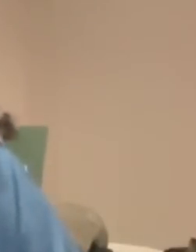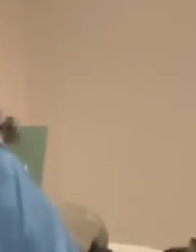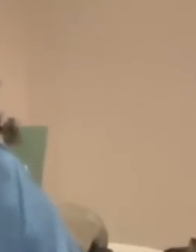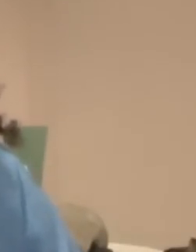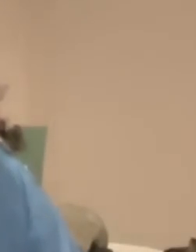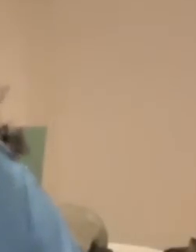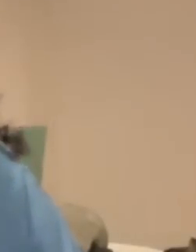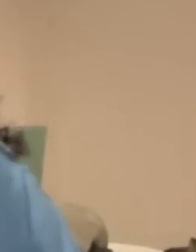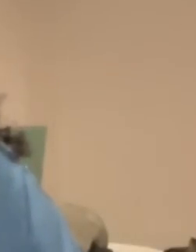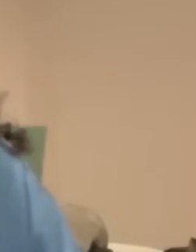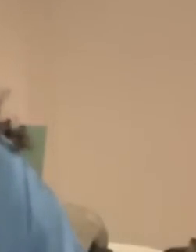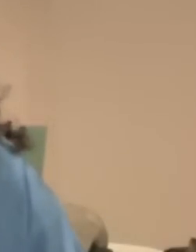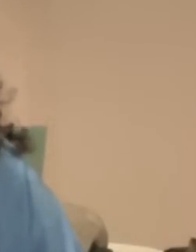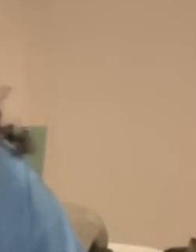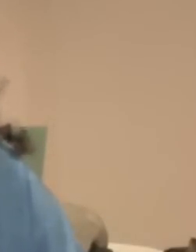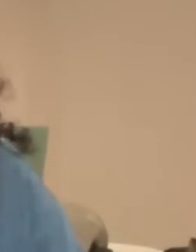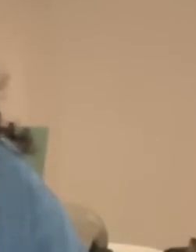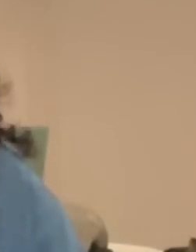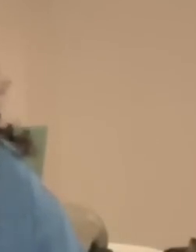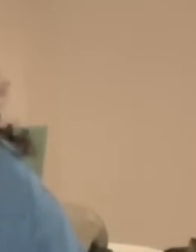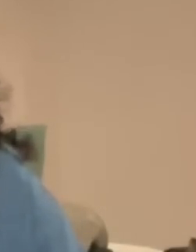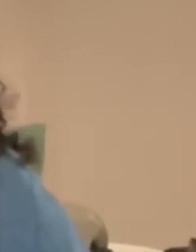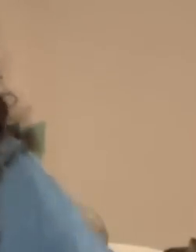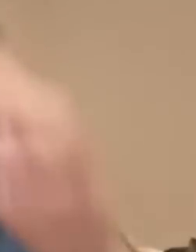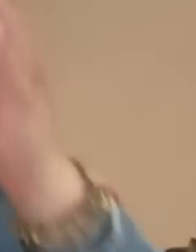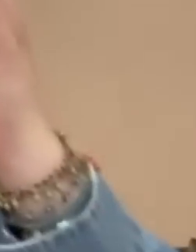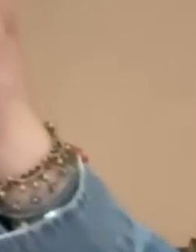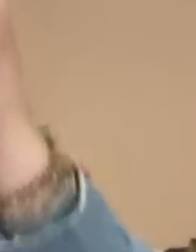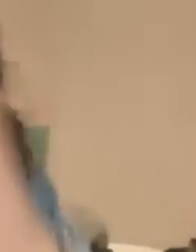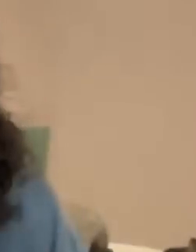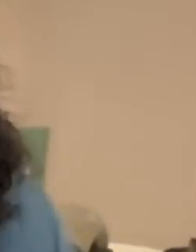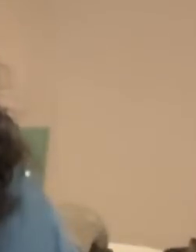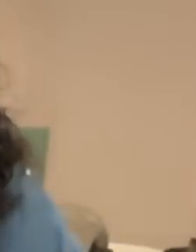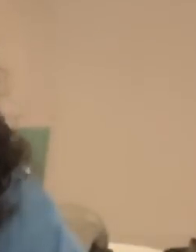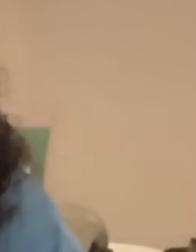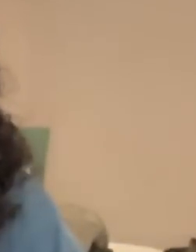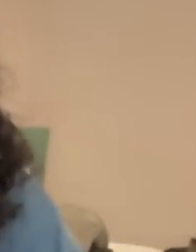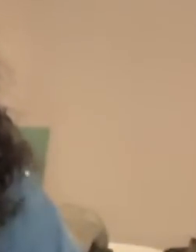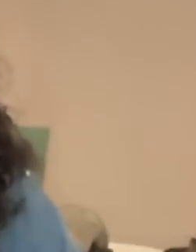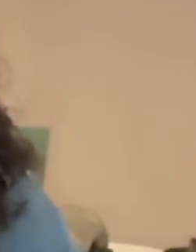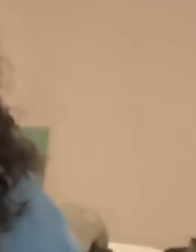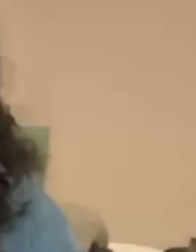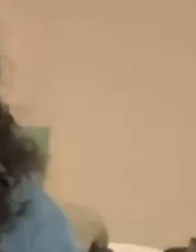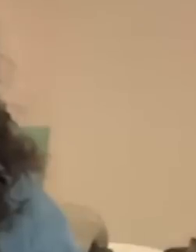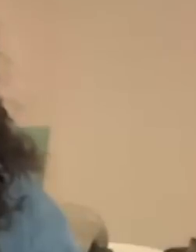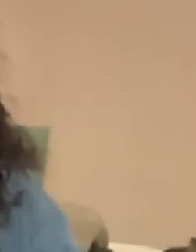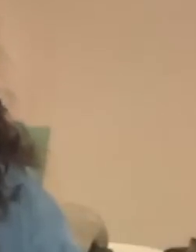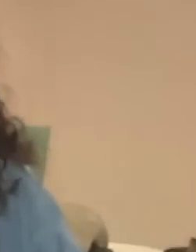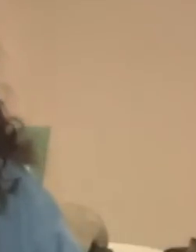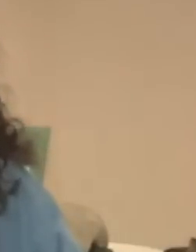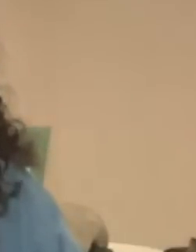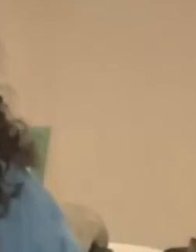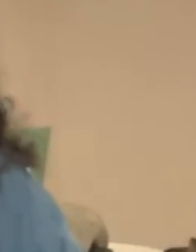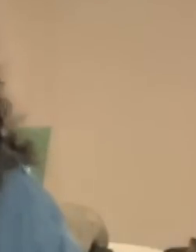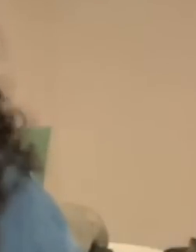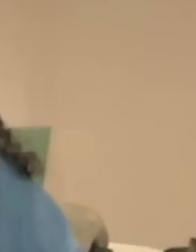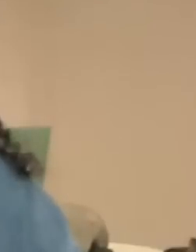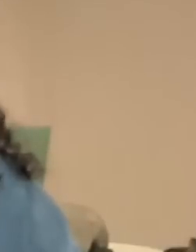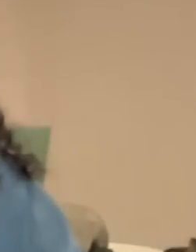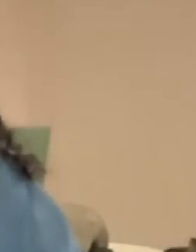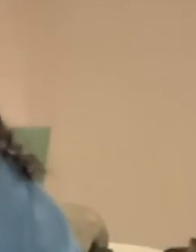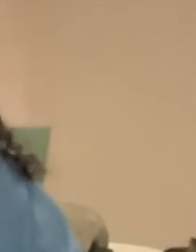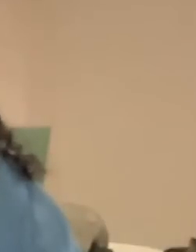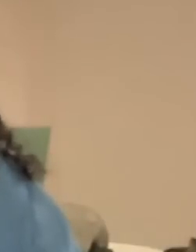secretario de relaciones exteriores Yo solo quiero hacer una comparativa se imaginan que esto hubiera pasado con nuestro